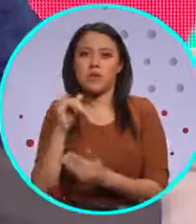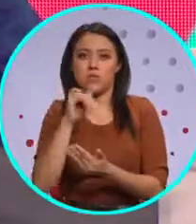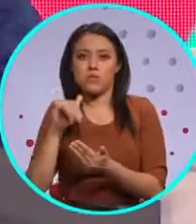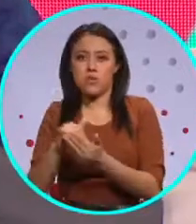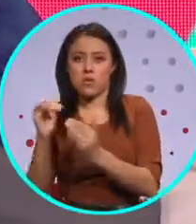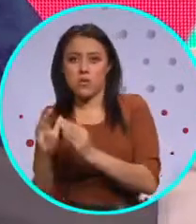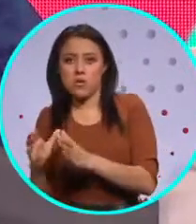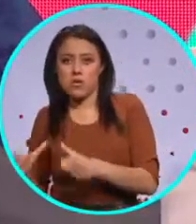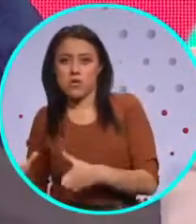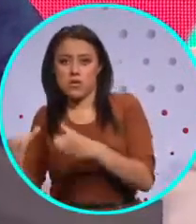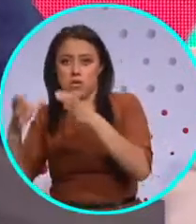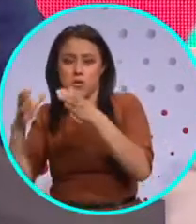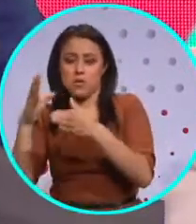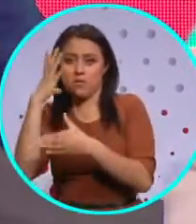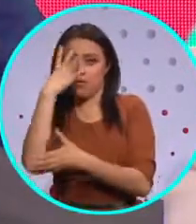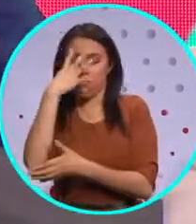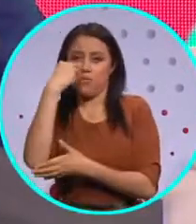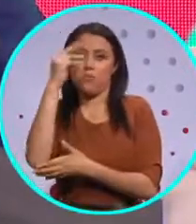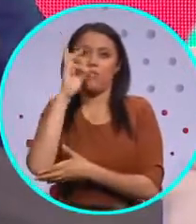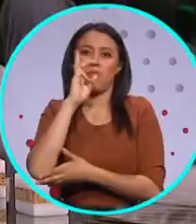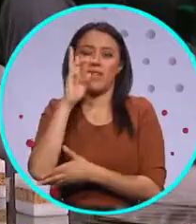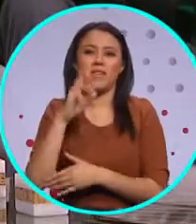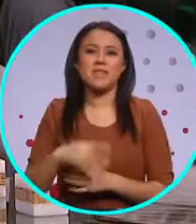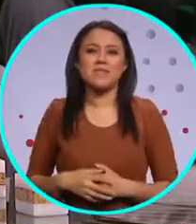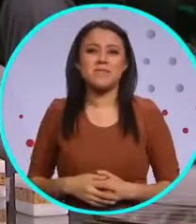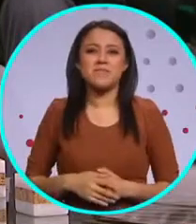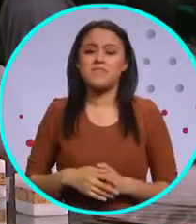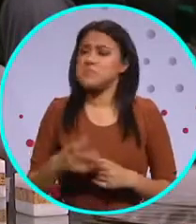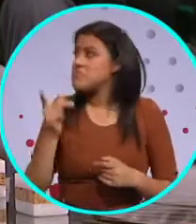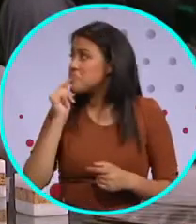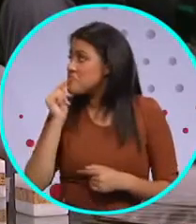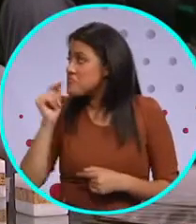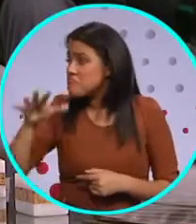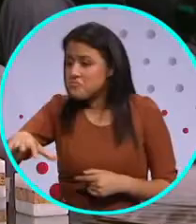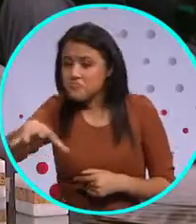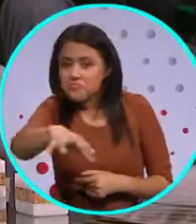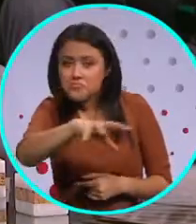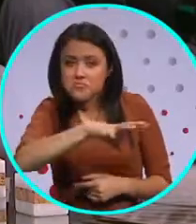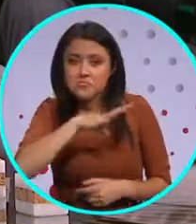dentro de los predios está la policía